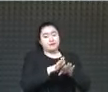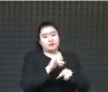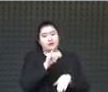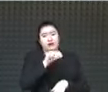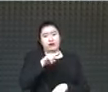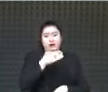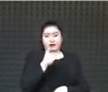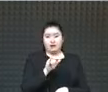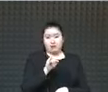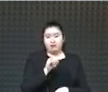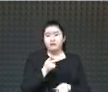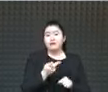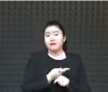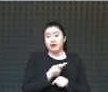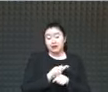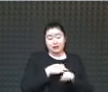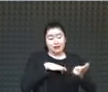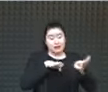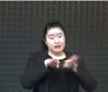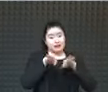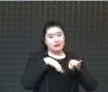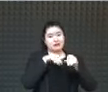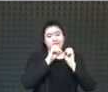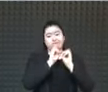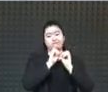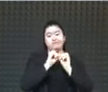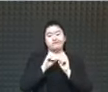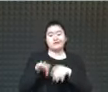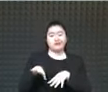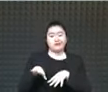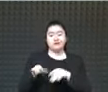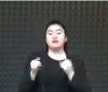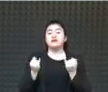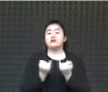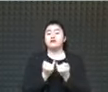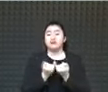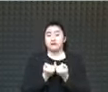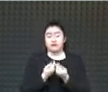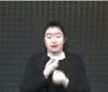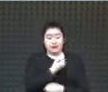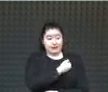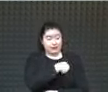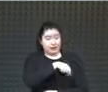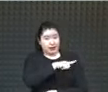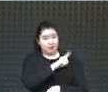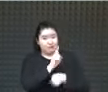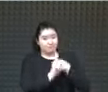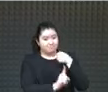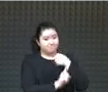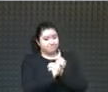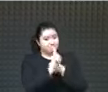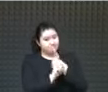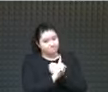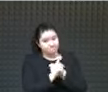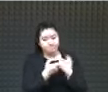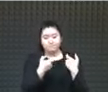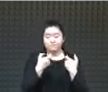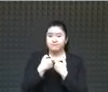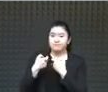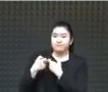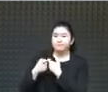INEGI, pues de la cantidad de empleos que se perdieron, el sufrimiento no solamente de salud, sino en términos económicos de muchísimas